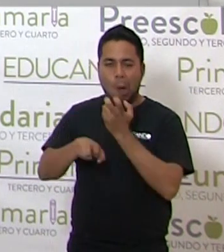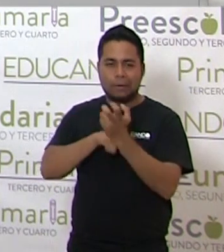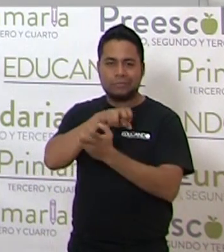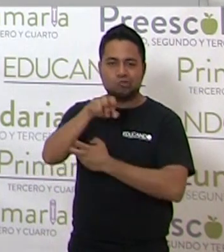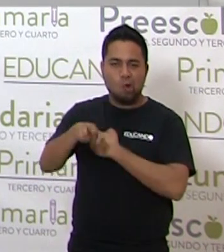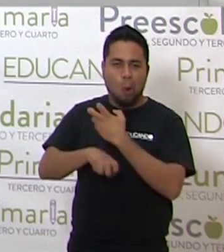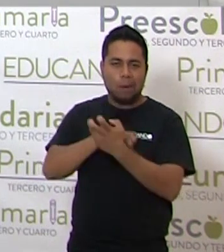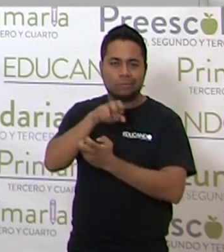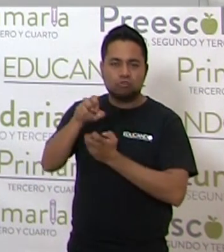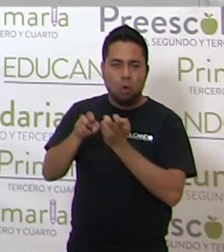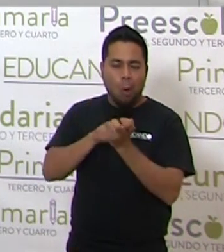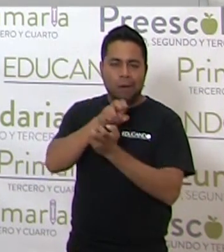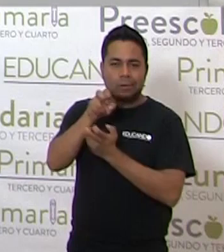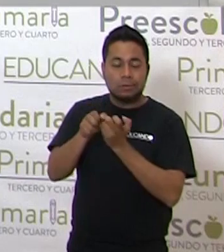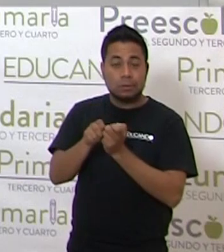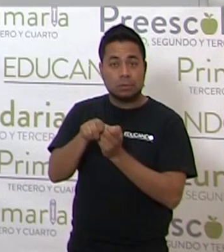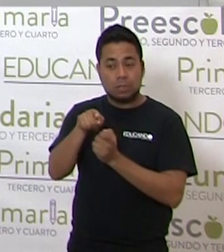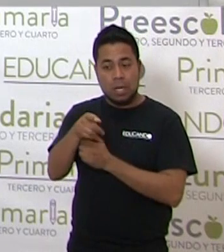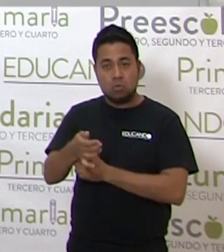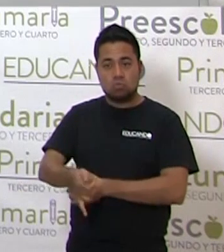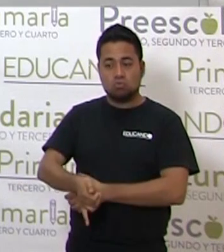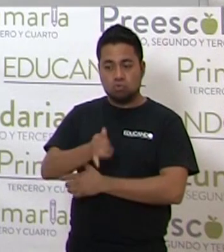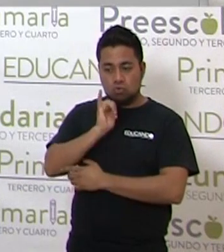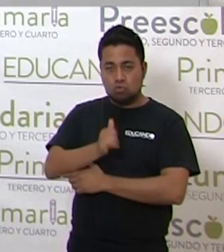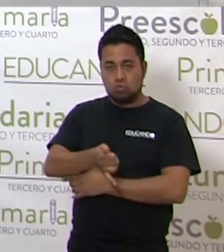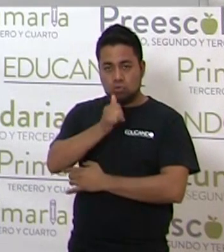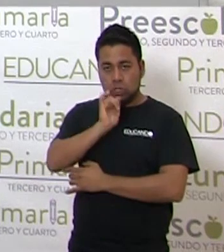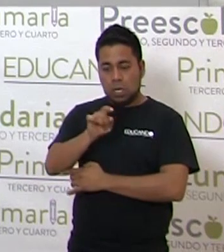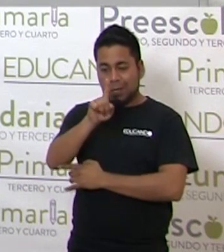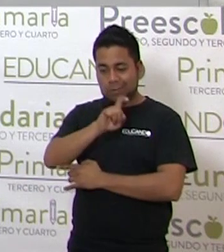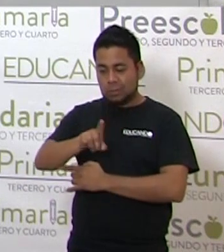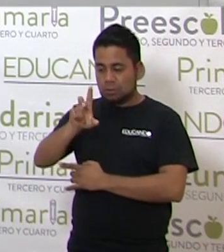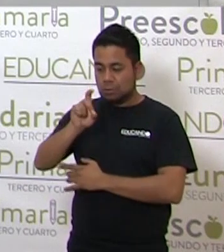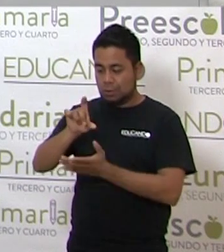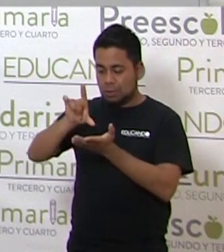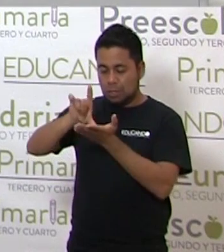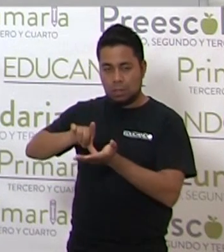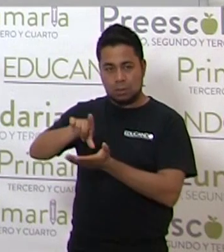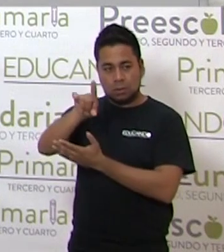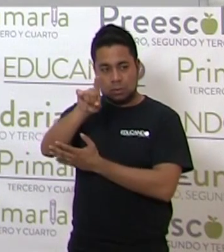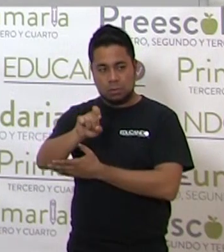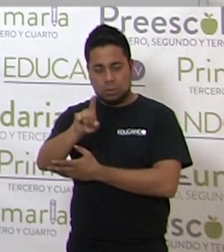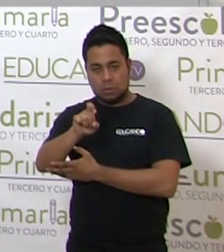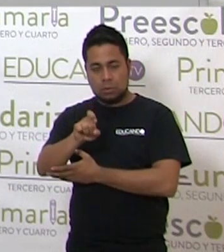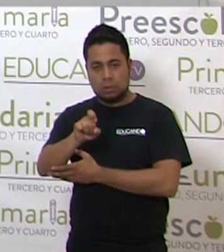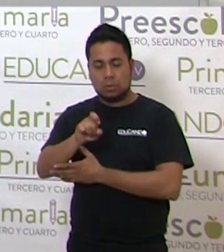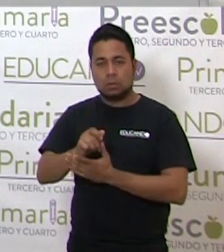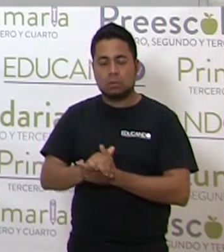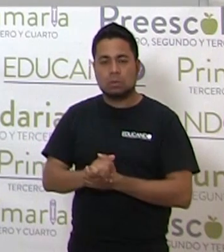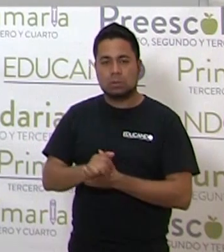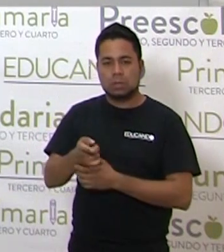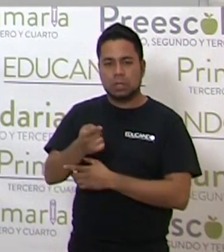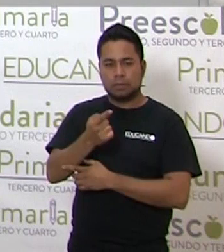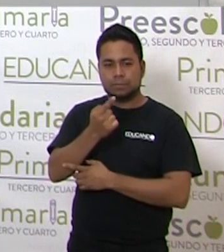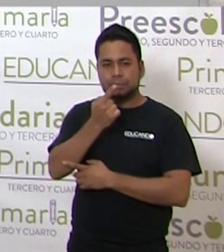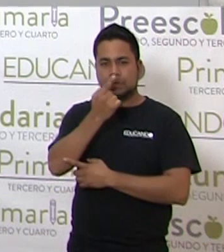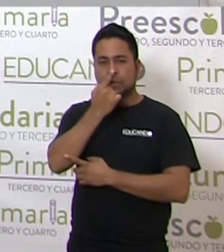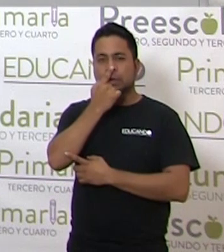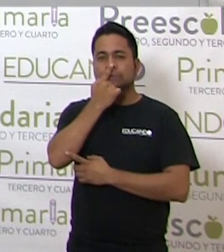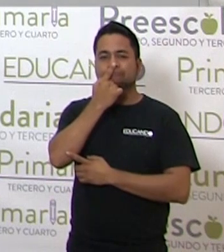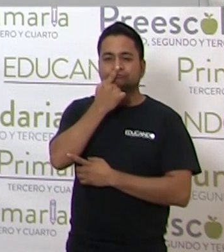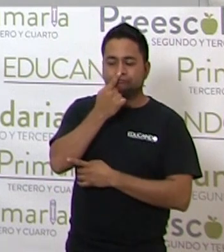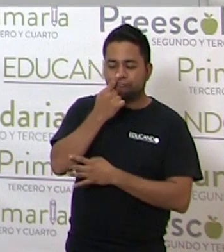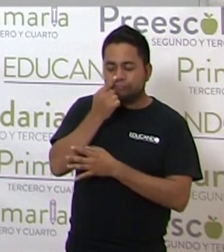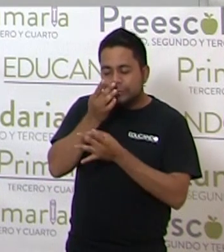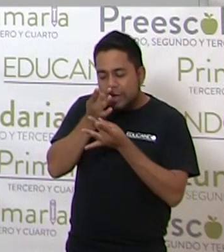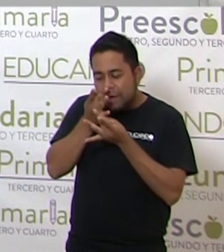bebe unos 130 litros de agua. Con su sofisticado olfato, la